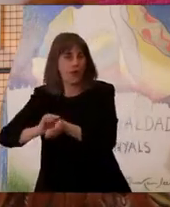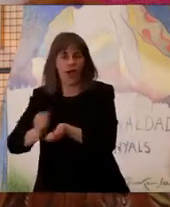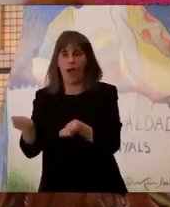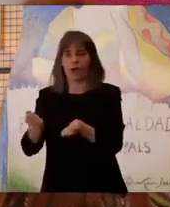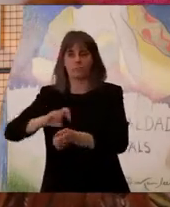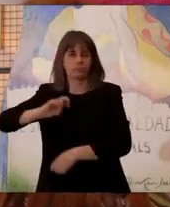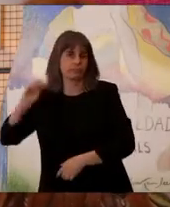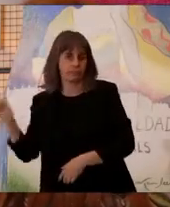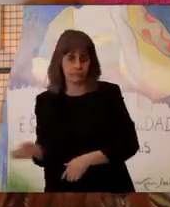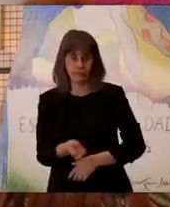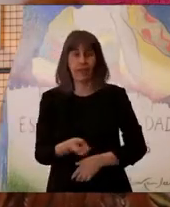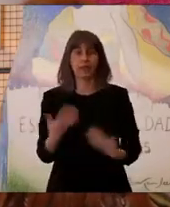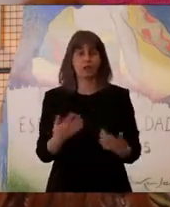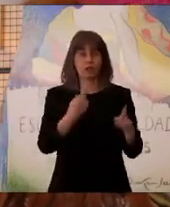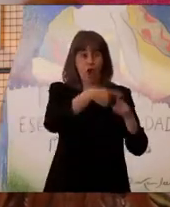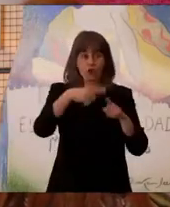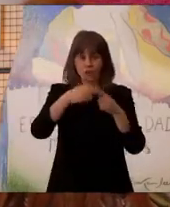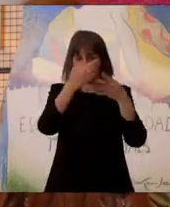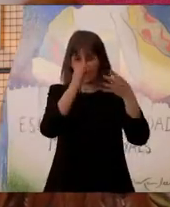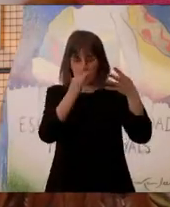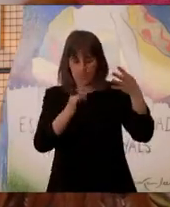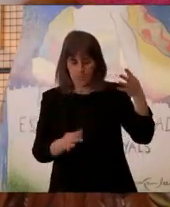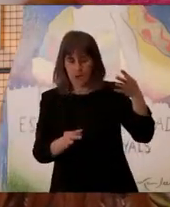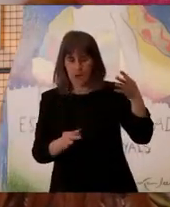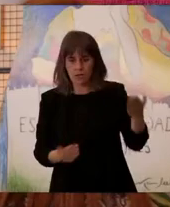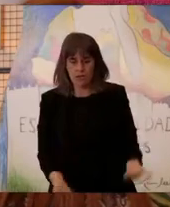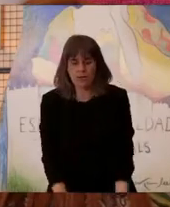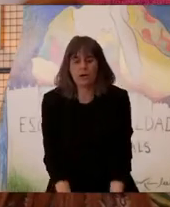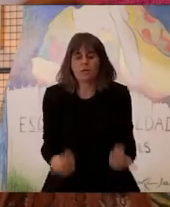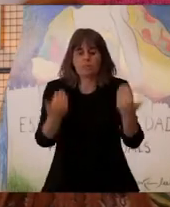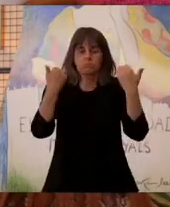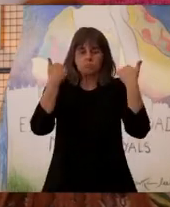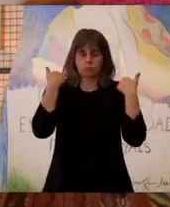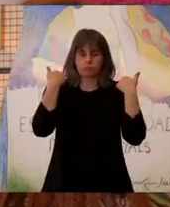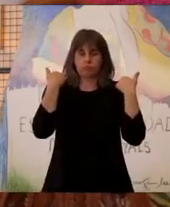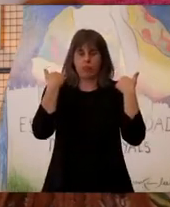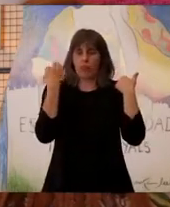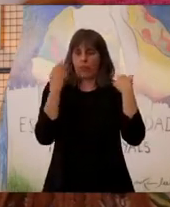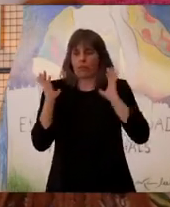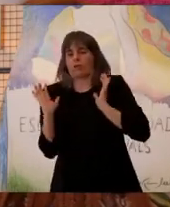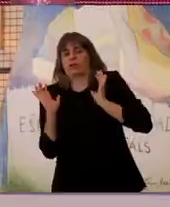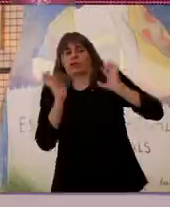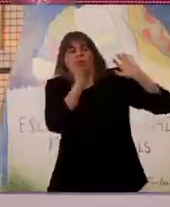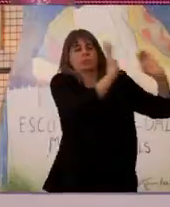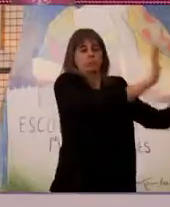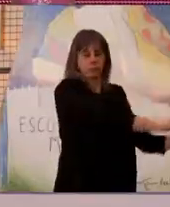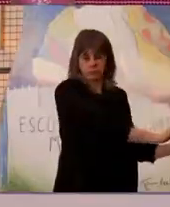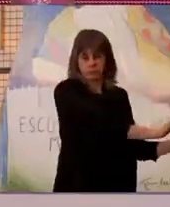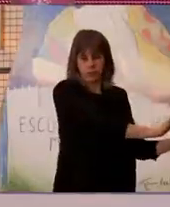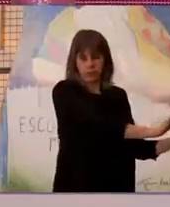todo esto entonces todo esto había que apartarlo porque lo que queríamos